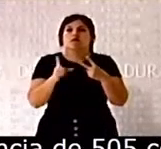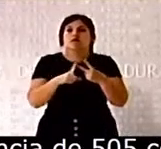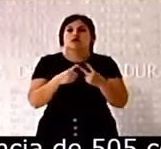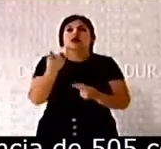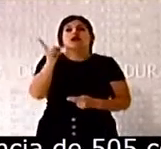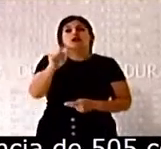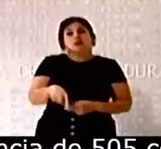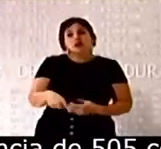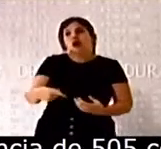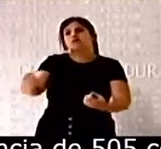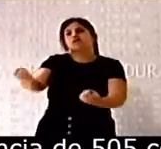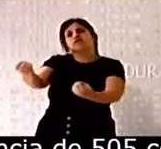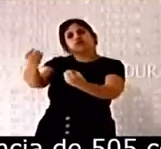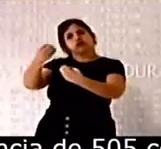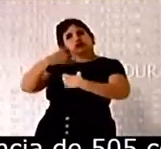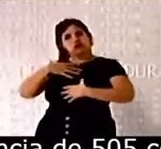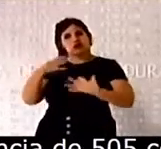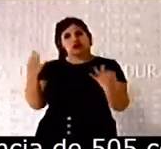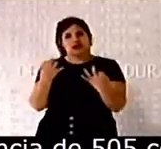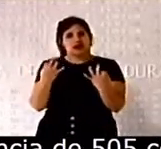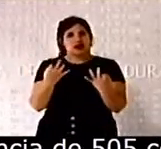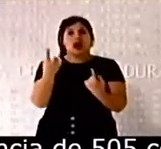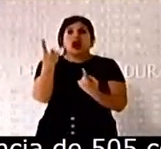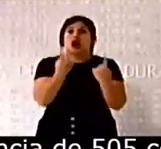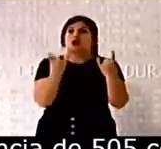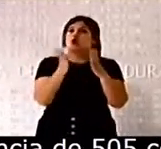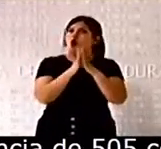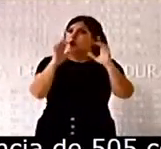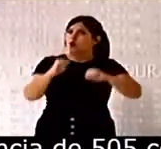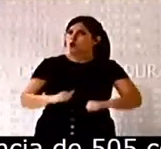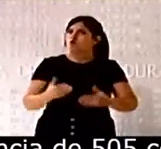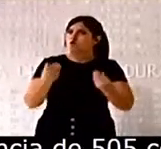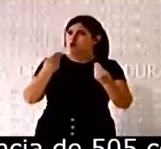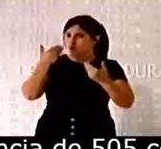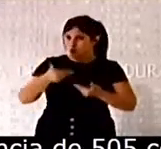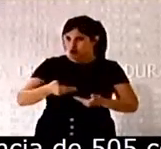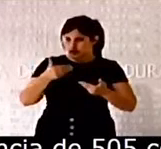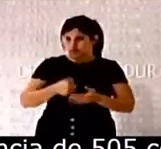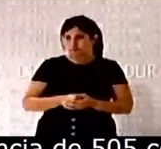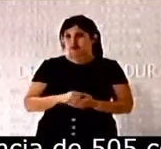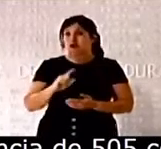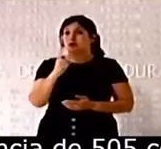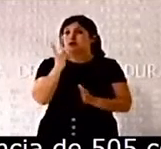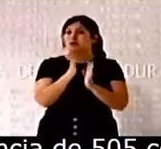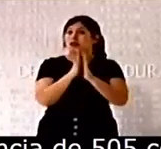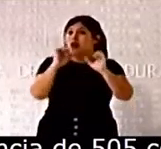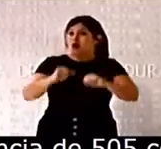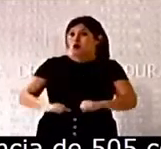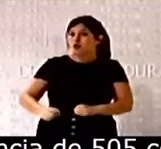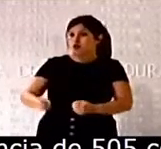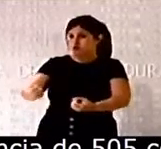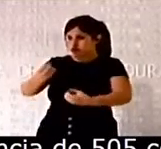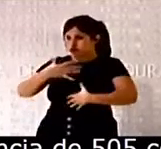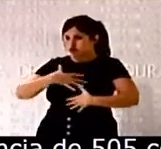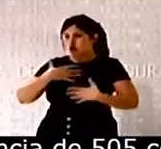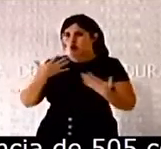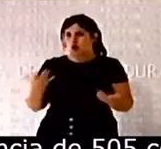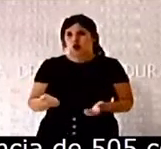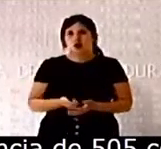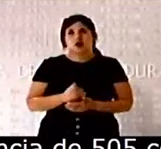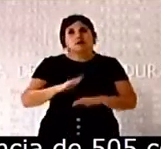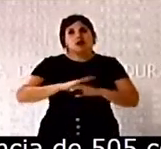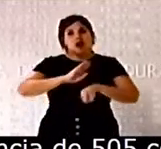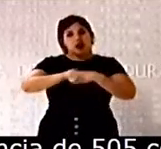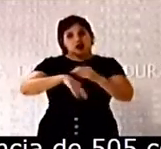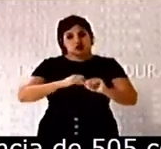han trasladado algunos acuerdos muy importantes. El primero es el acuerdo para poner en marcha el